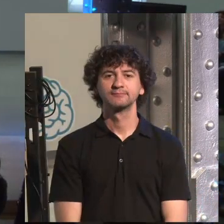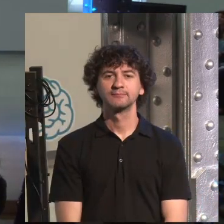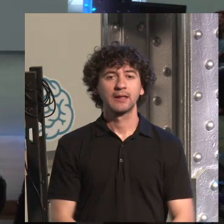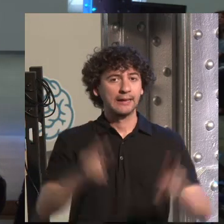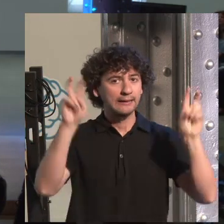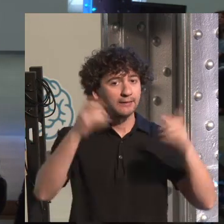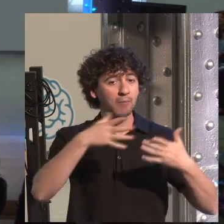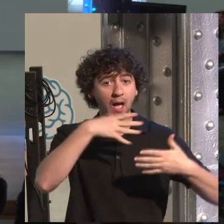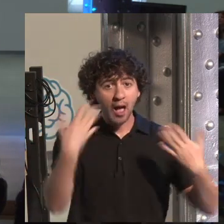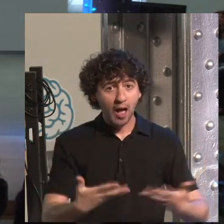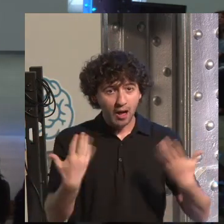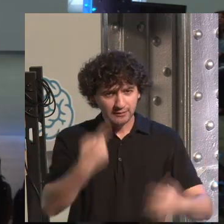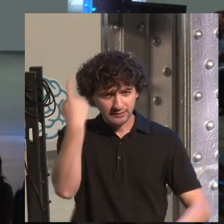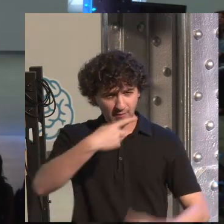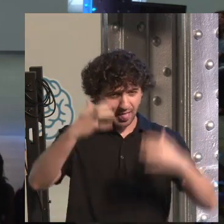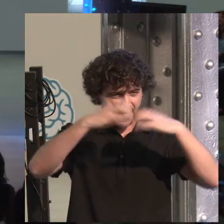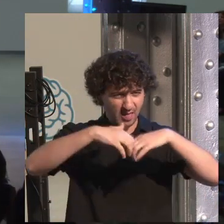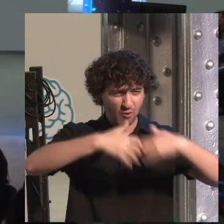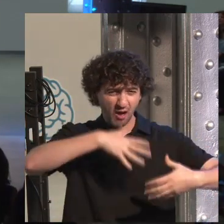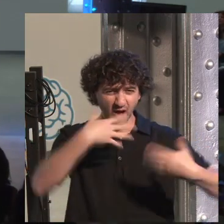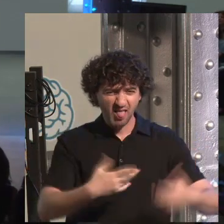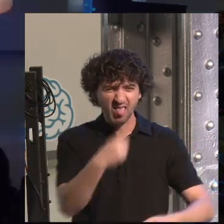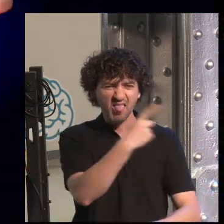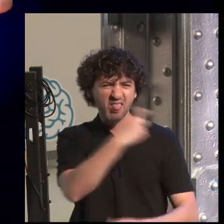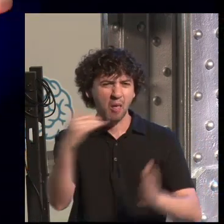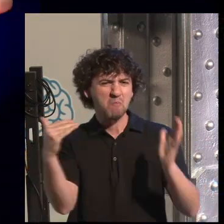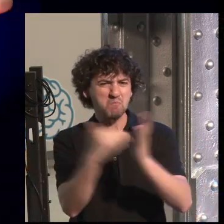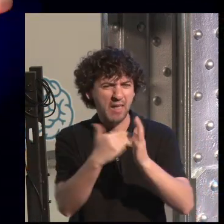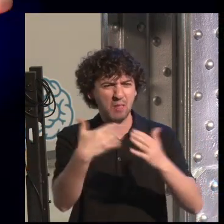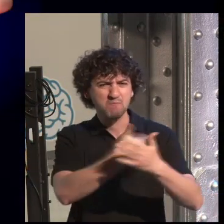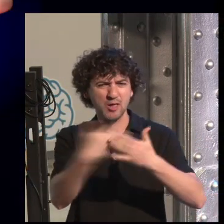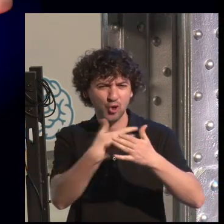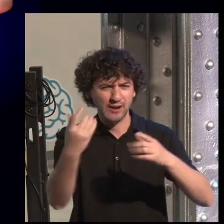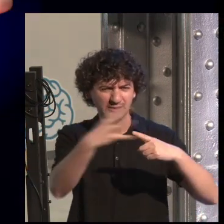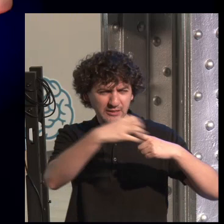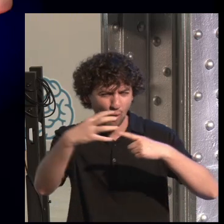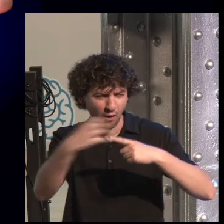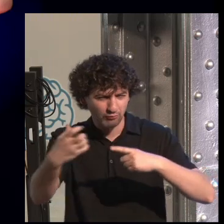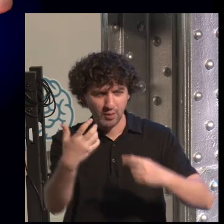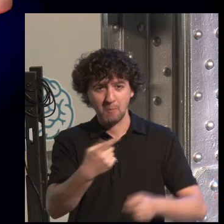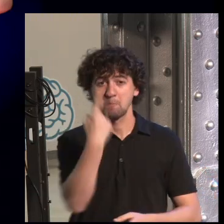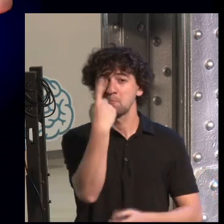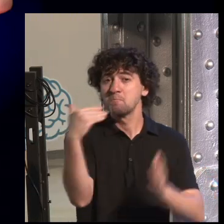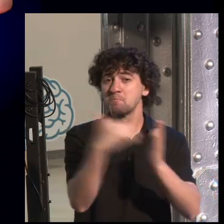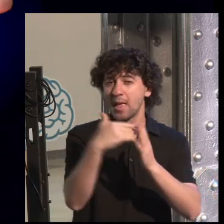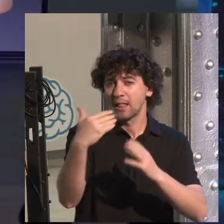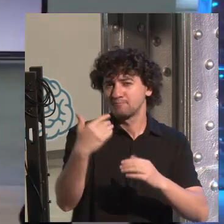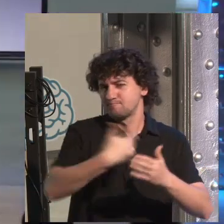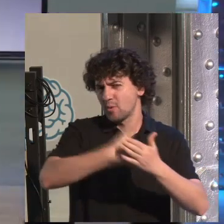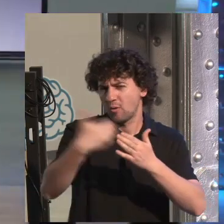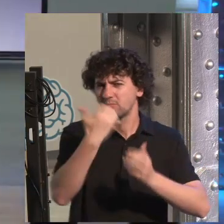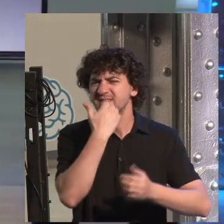hoy en día que el cerebro tiene aproximadamente 100.000 millones de neuronas y 1.000 más, es decir, 100